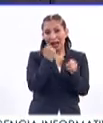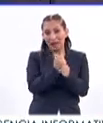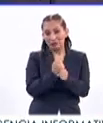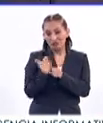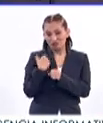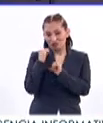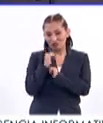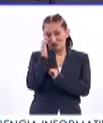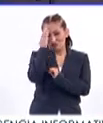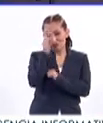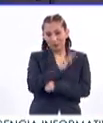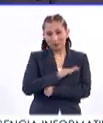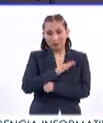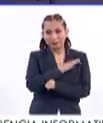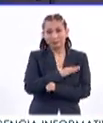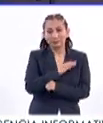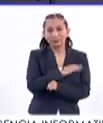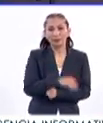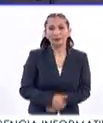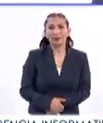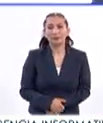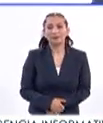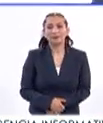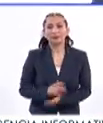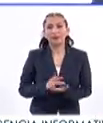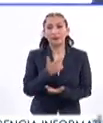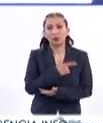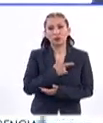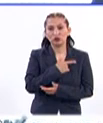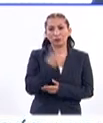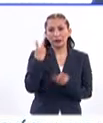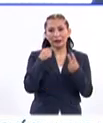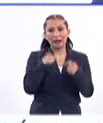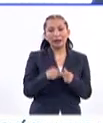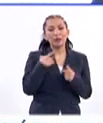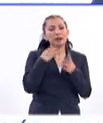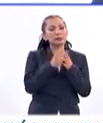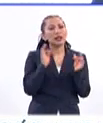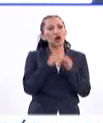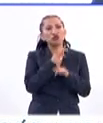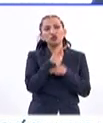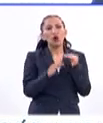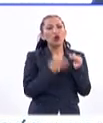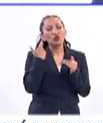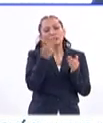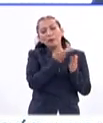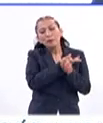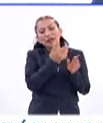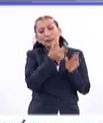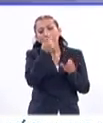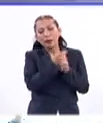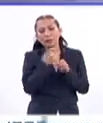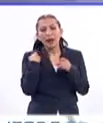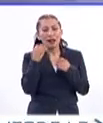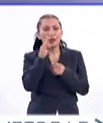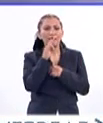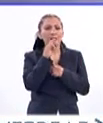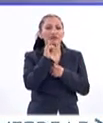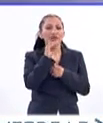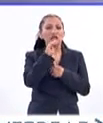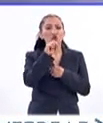Abril, muchas felicidades. Muchas gracias es para a nosotros ustedes. Un placer tenerte aquí para que nos platiques de todos los detalles de este primer FICUNAM que